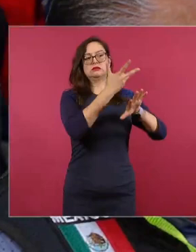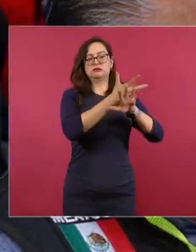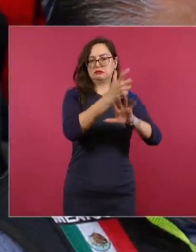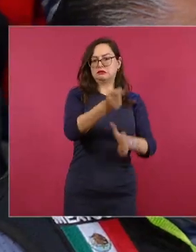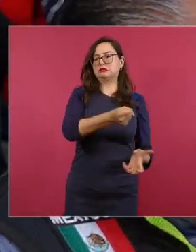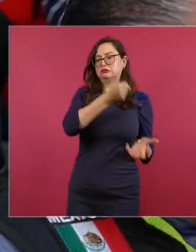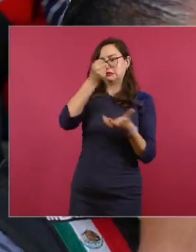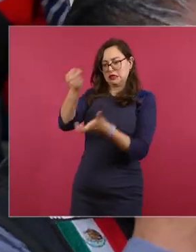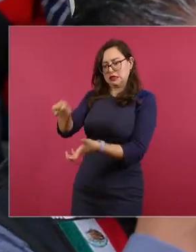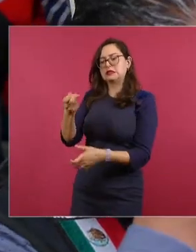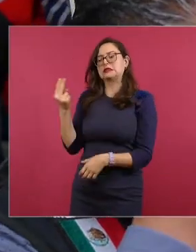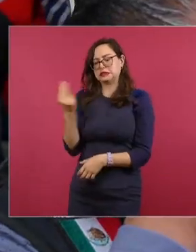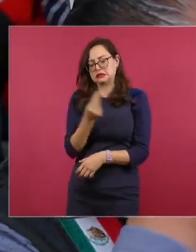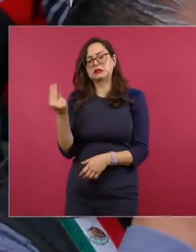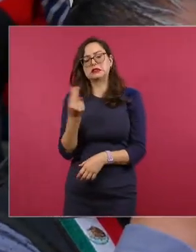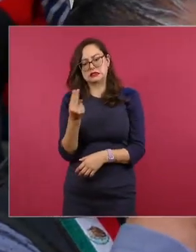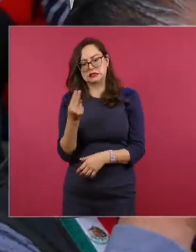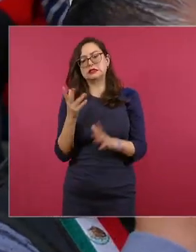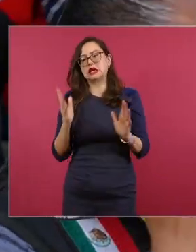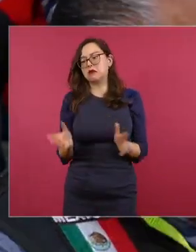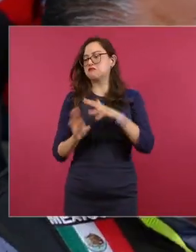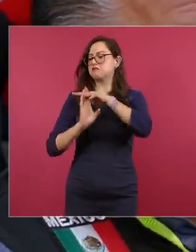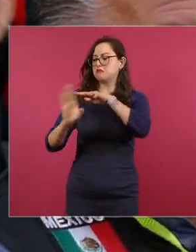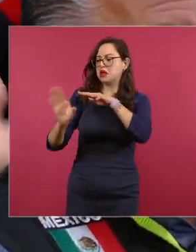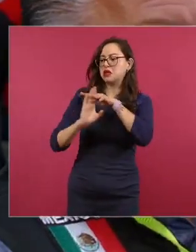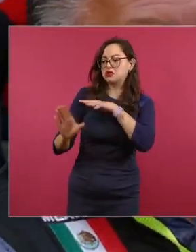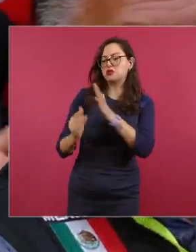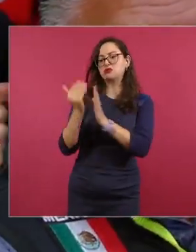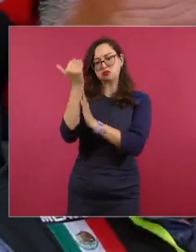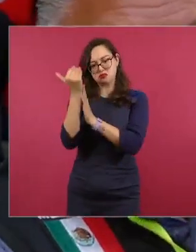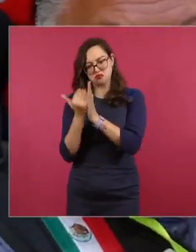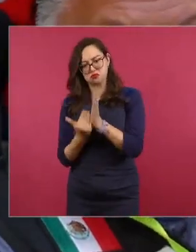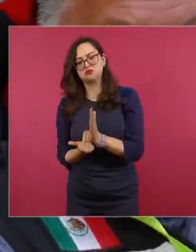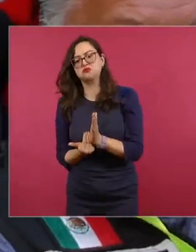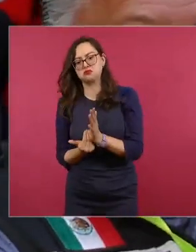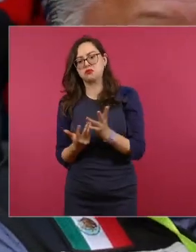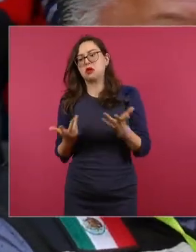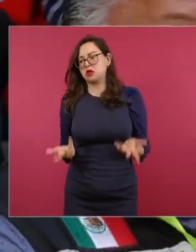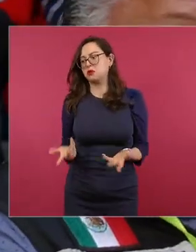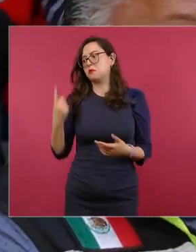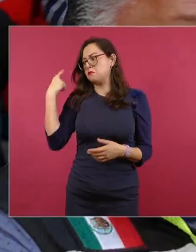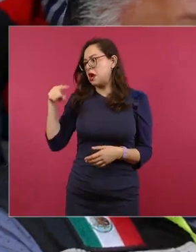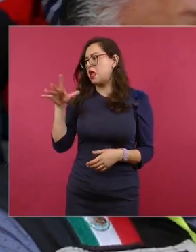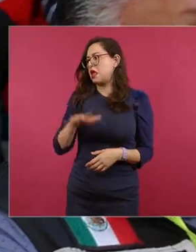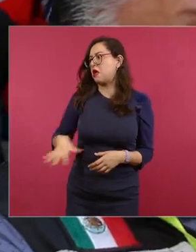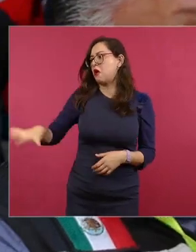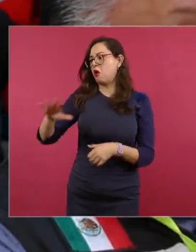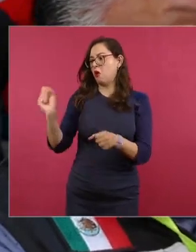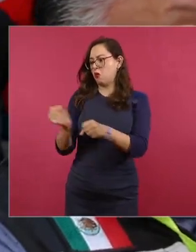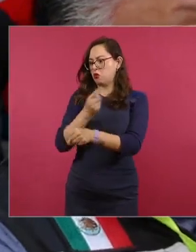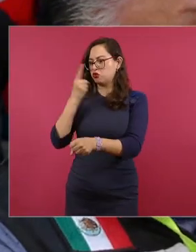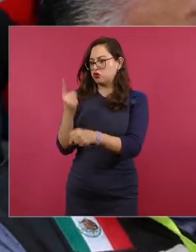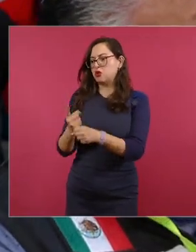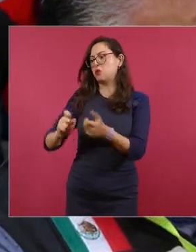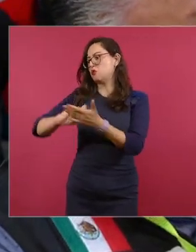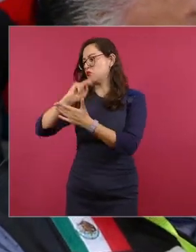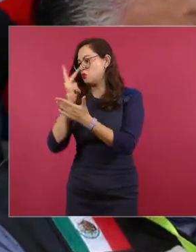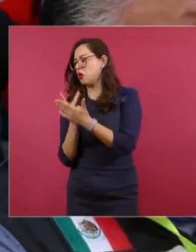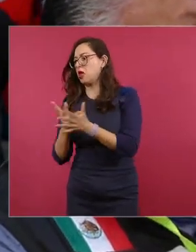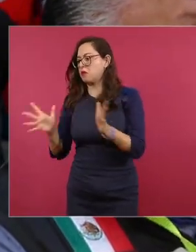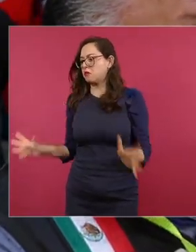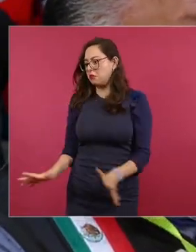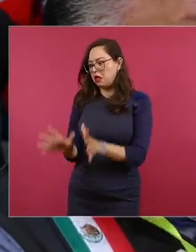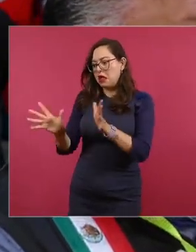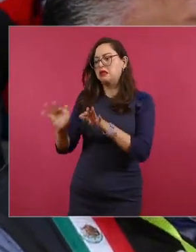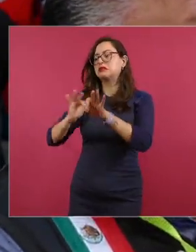las causas en el sureste y evitar de alguna manera que la gente migre, creando mayores oportunidades con programas sociales y